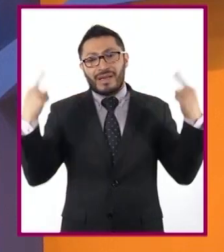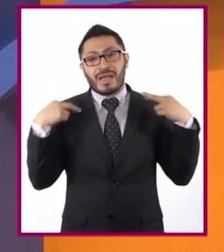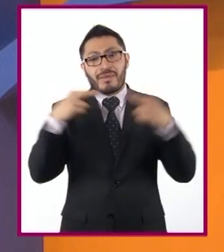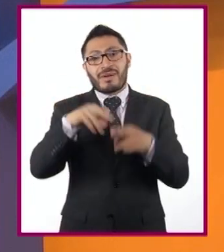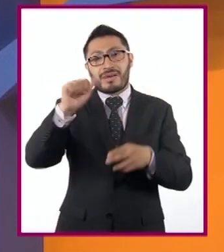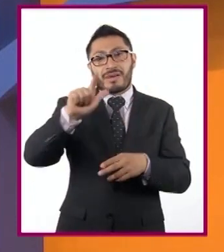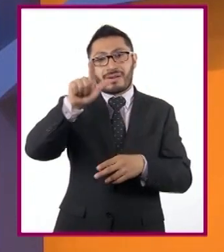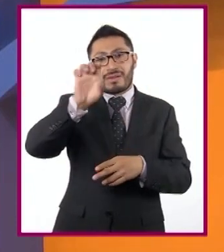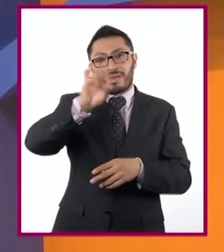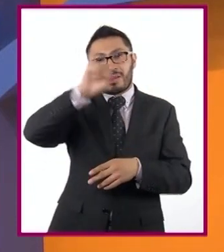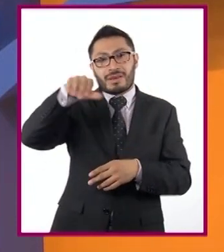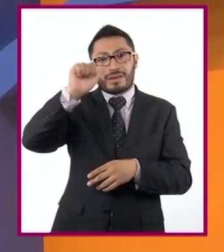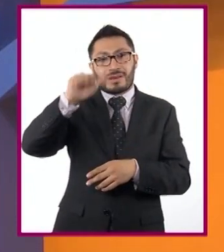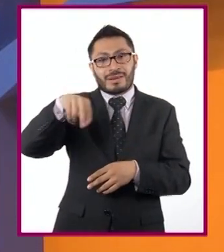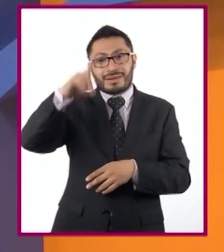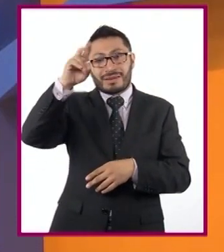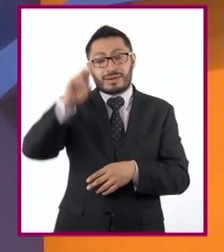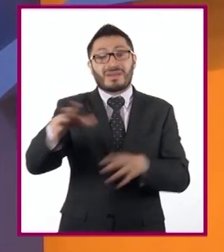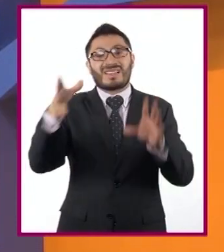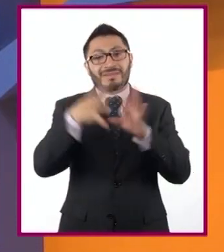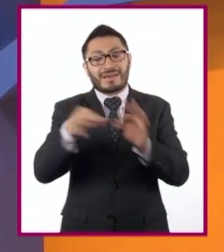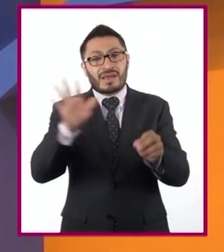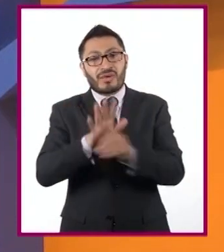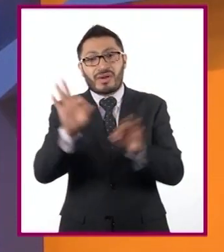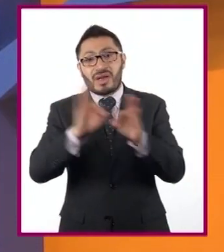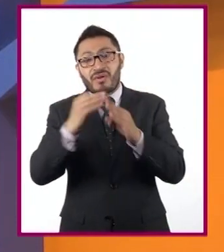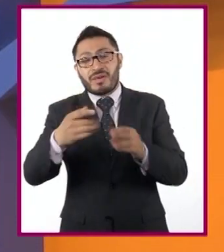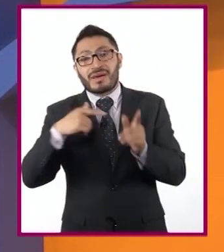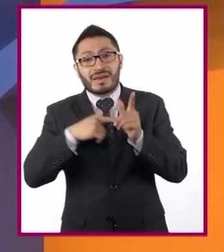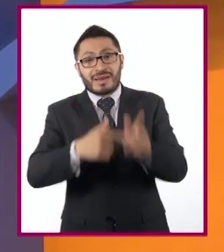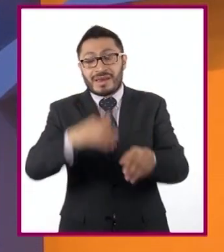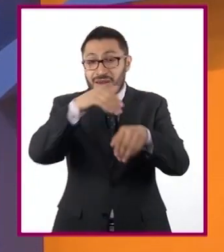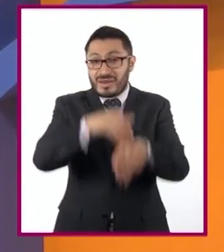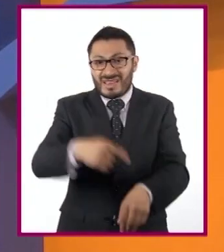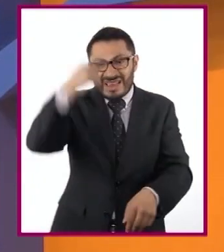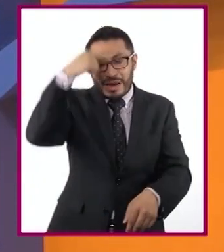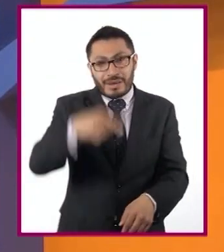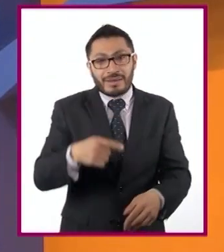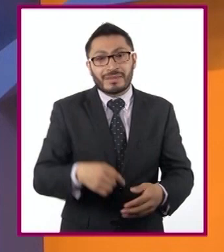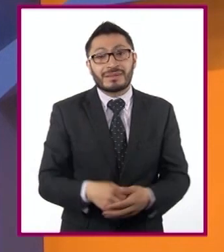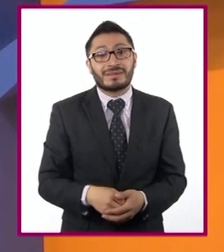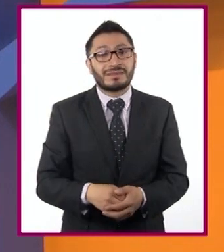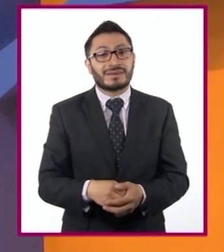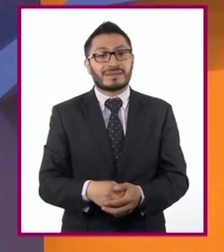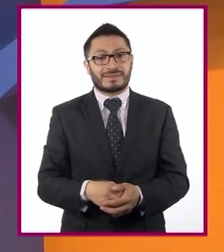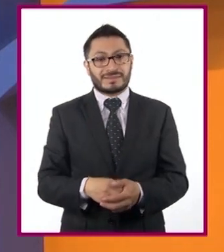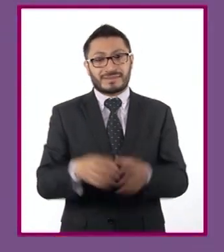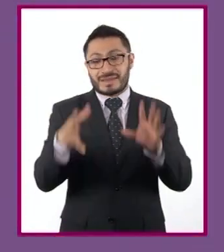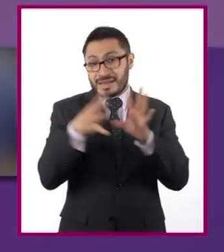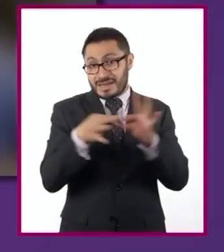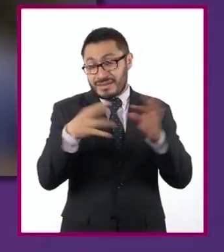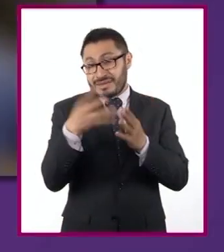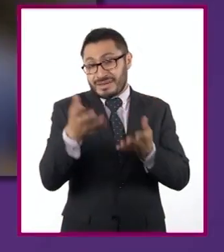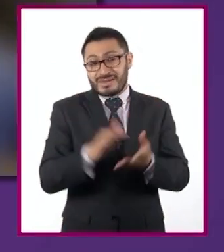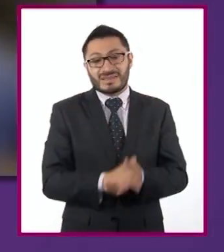quien también nos explica cuál es el proceso que se sigue para definir el diseño de un anuncio.